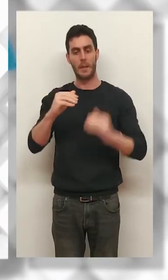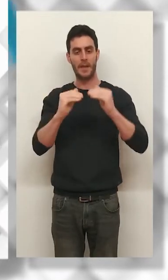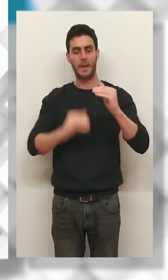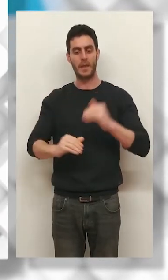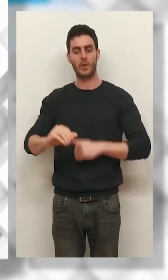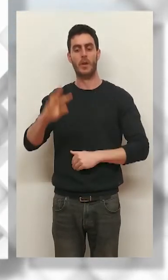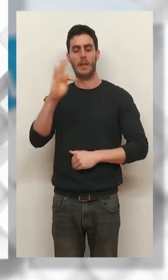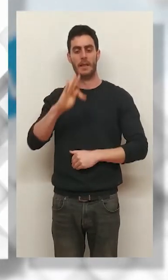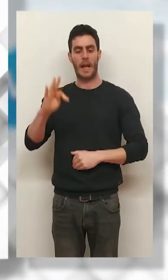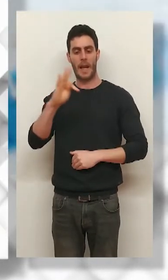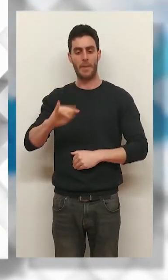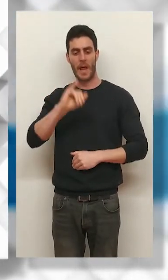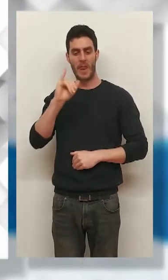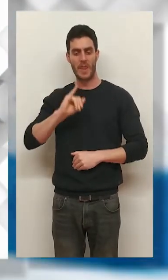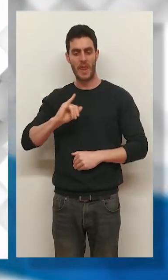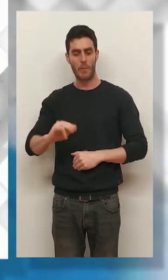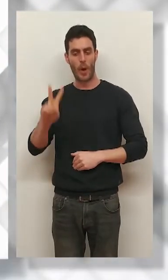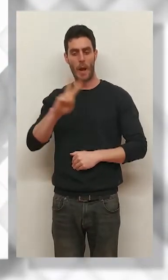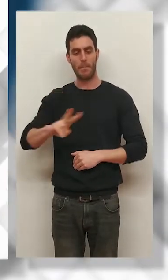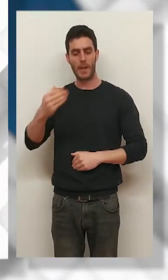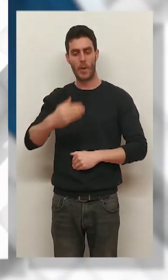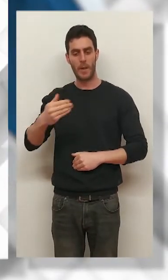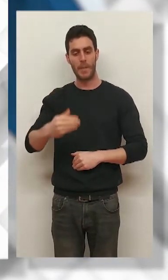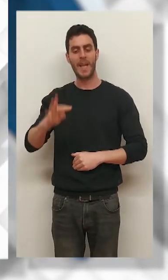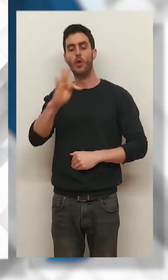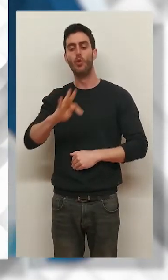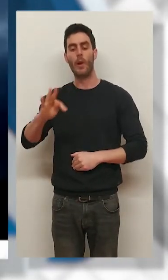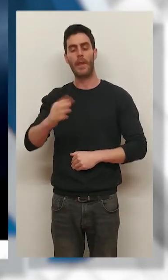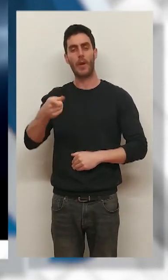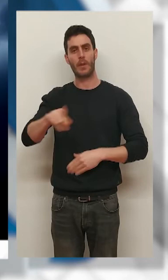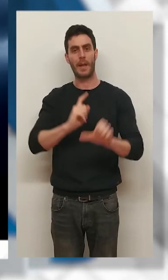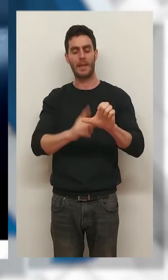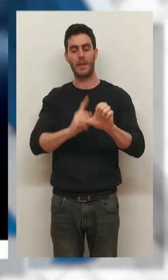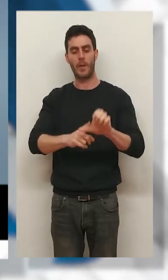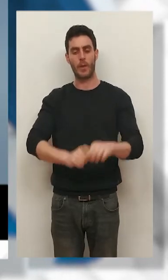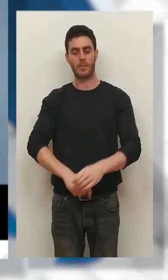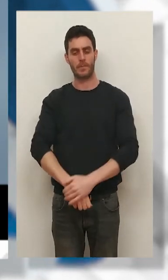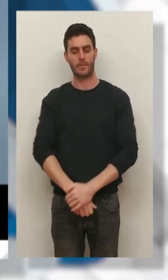Tudelano y Extremadura.